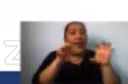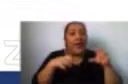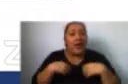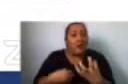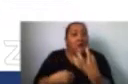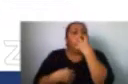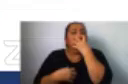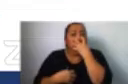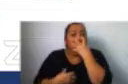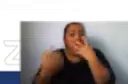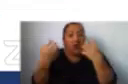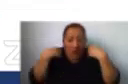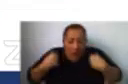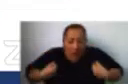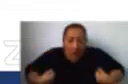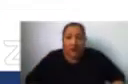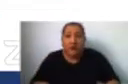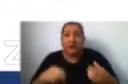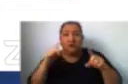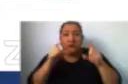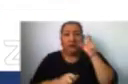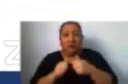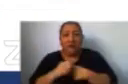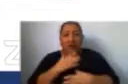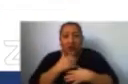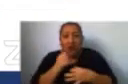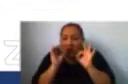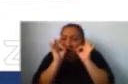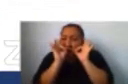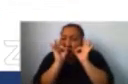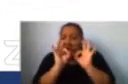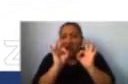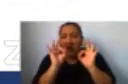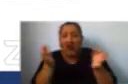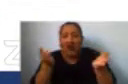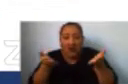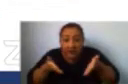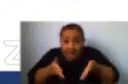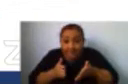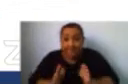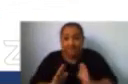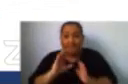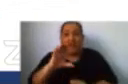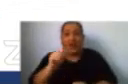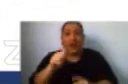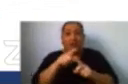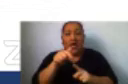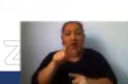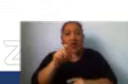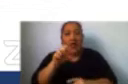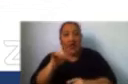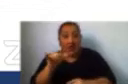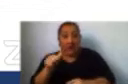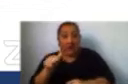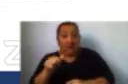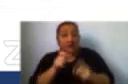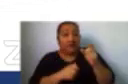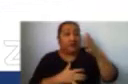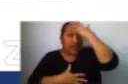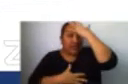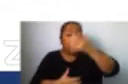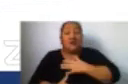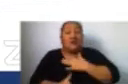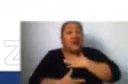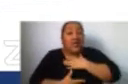de bioseguridad para el personal de salud. Justo donde nació Cataleña, el personal de salud dejó de atender